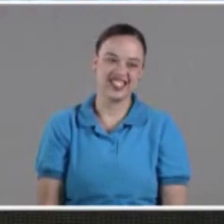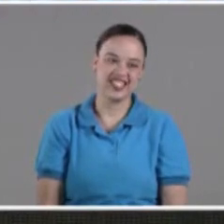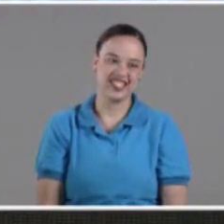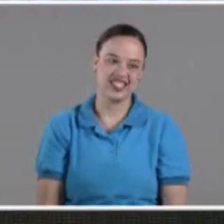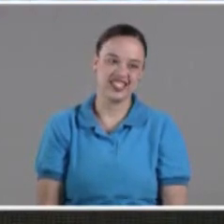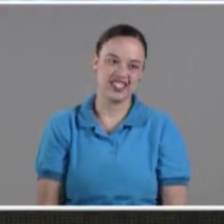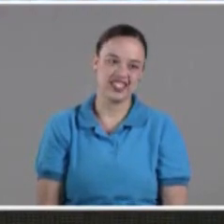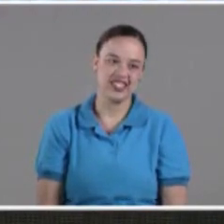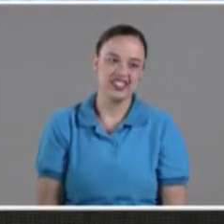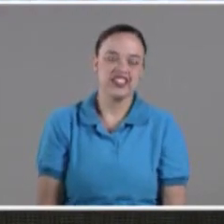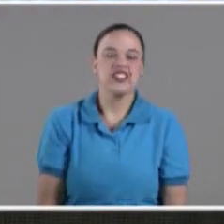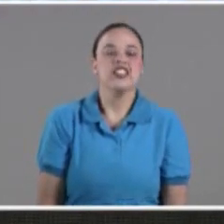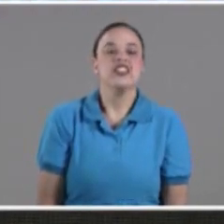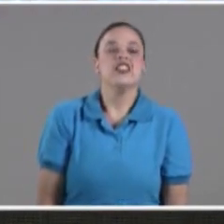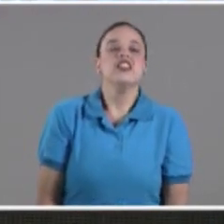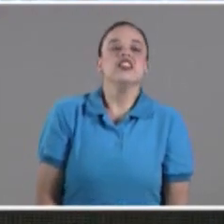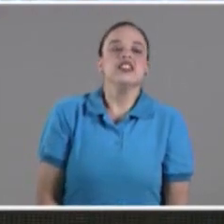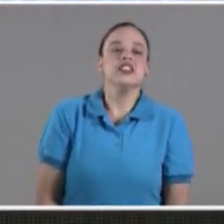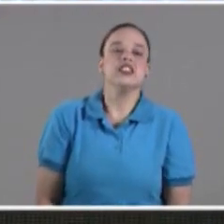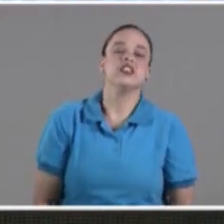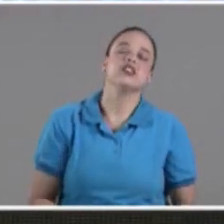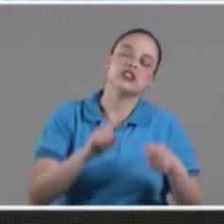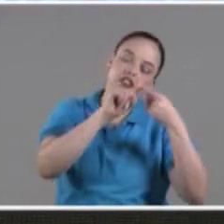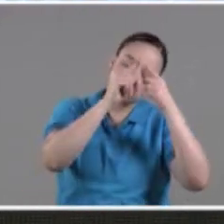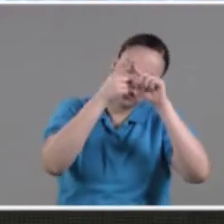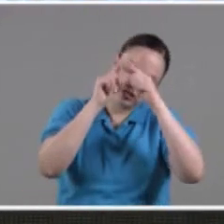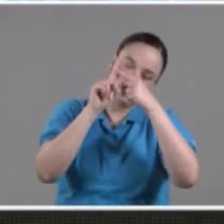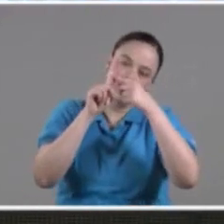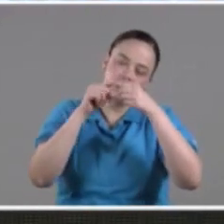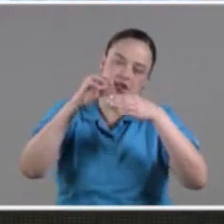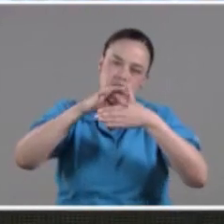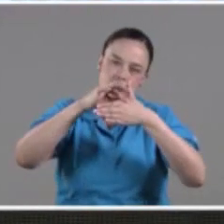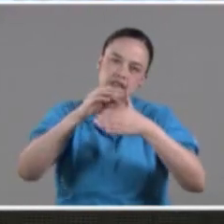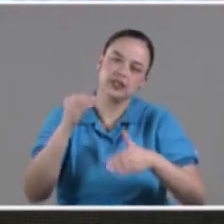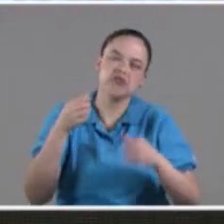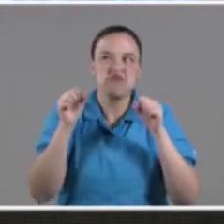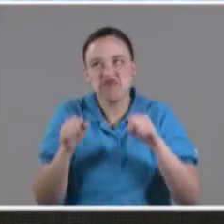un aguijón en la carne que podría ser un Mensajero de Satanás